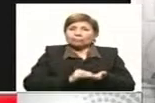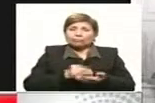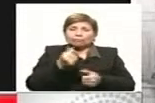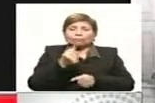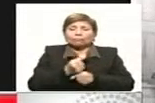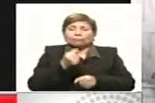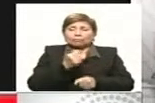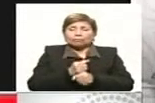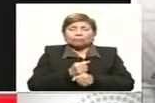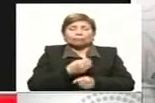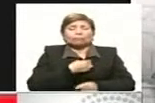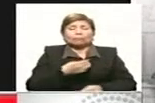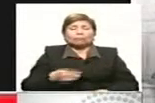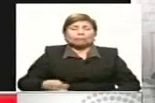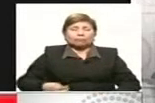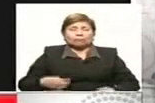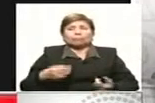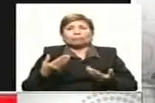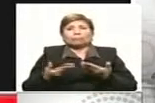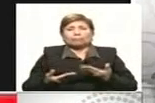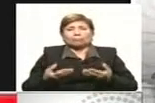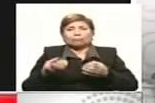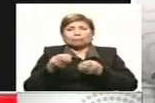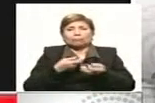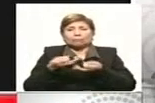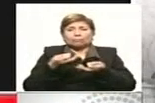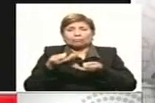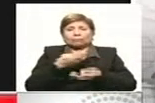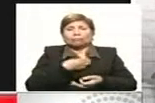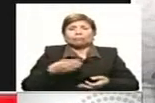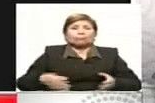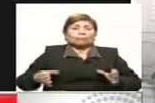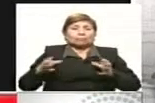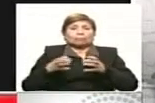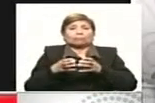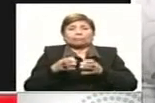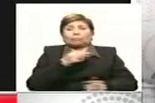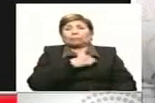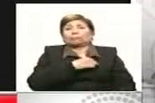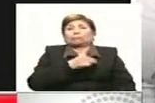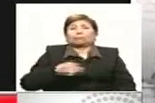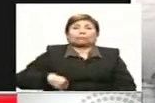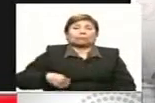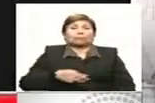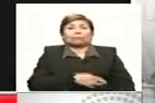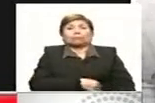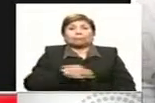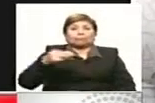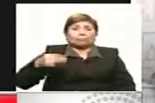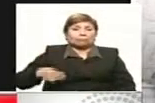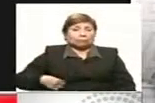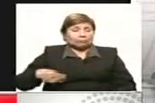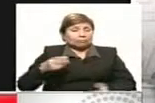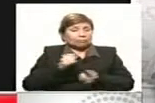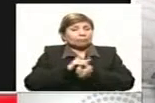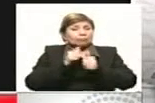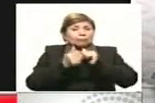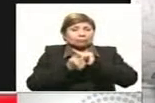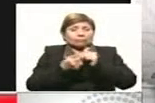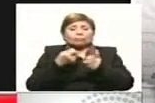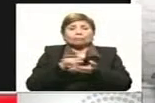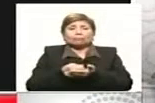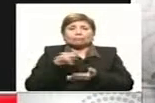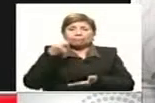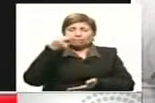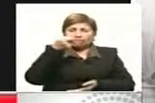trabajo del Ministerio de Economía, de la Presidencia del Consejo de Ministros y de la Autoridad de Reconstrucción con Cambios, ese monto va a